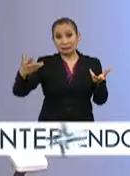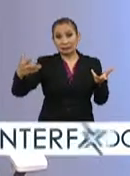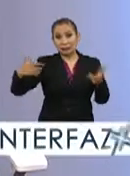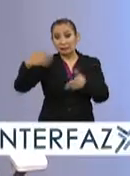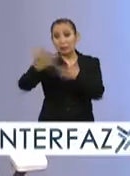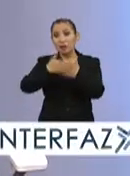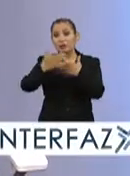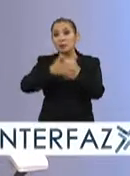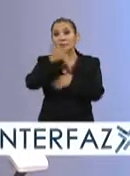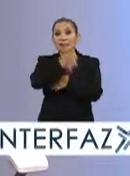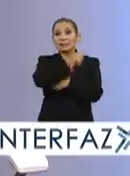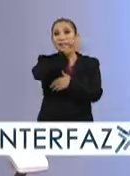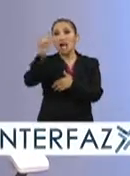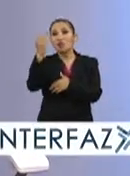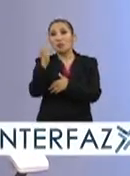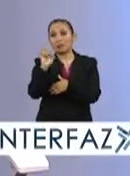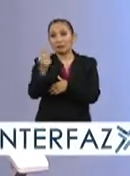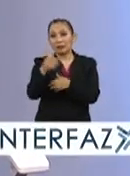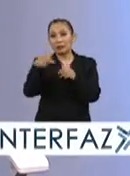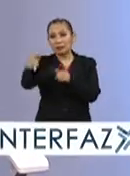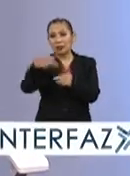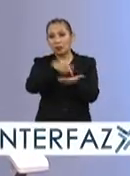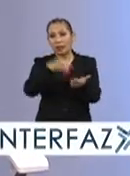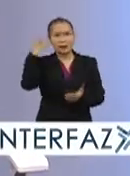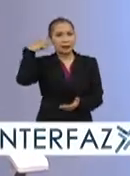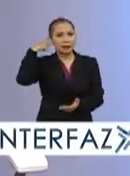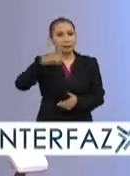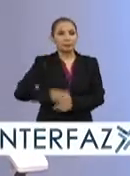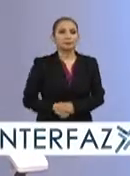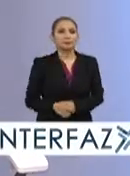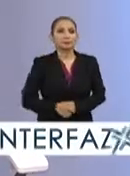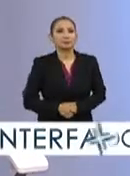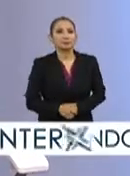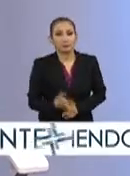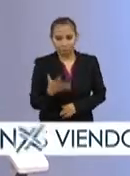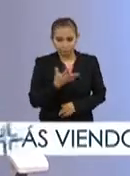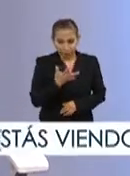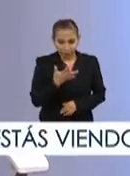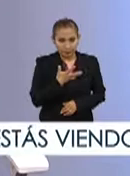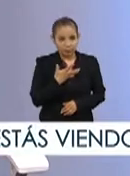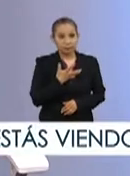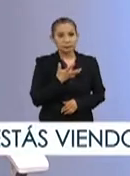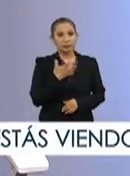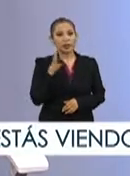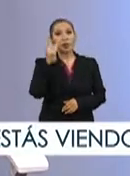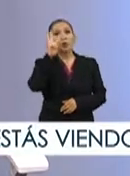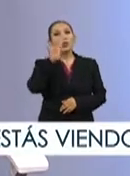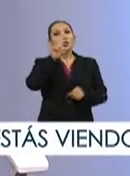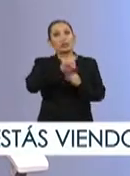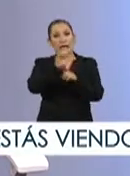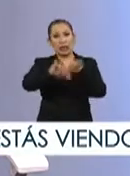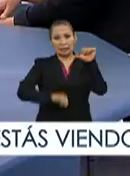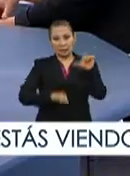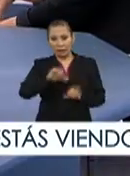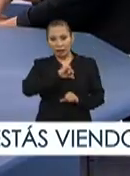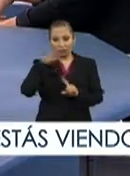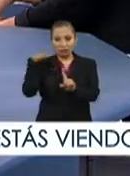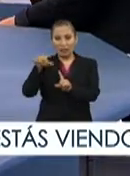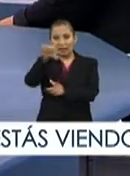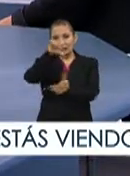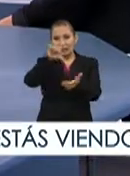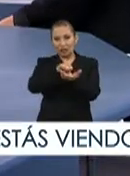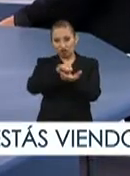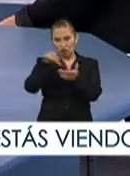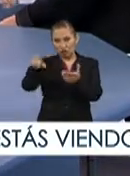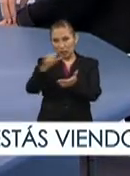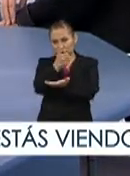el próximo 6 al 9 de septiembre, ahí en la ciudad de Querétaro. Eso tenemos 4 días de actividades, todas en el centro histórico de la